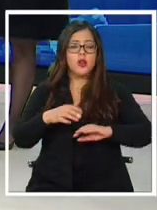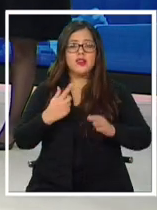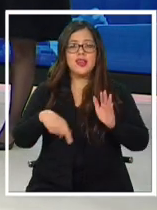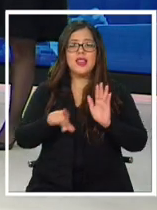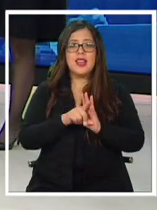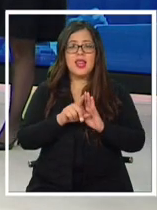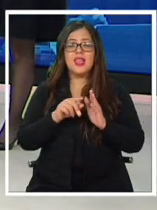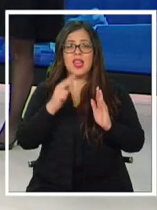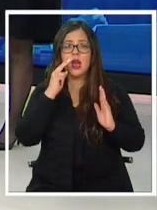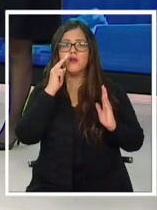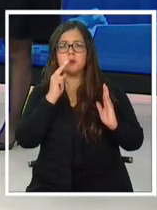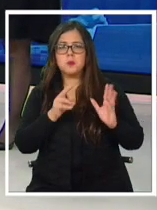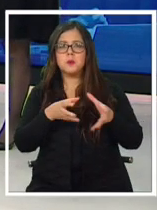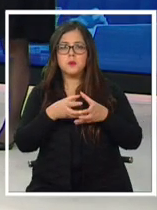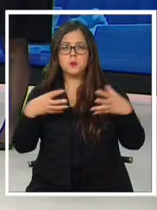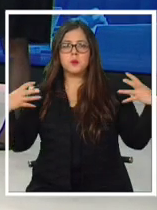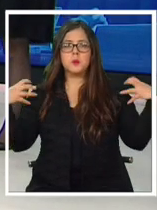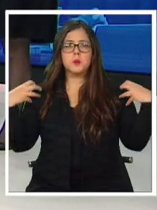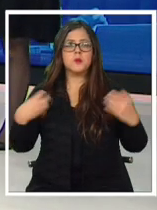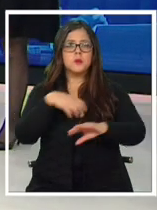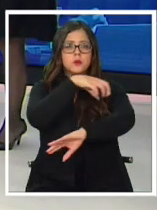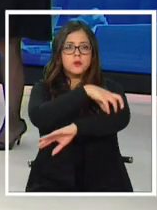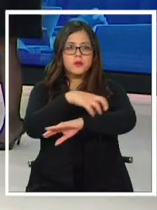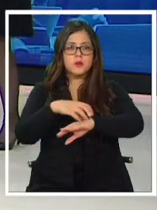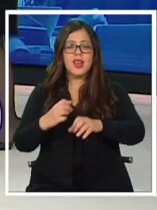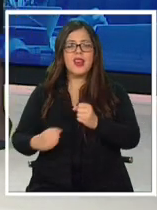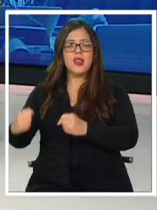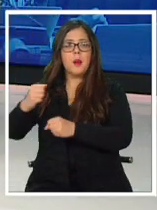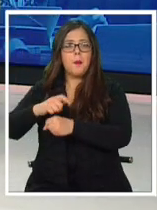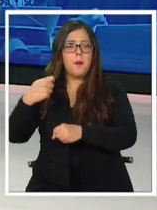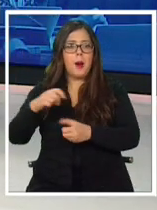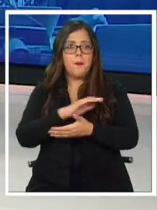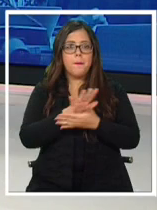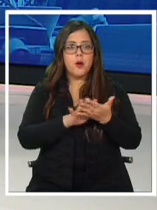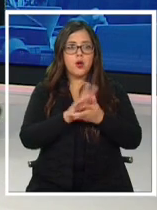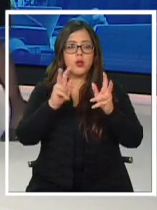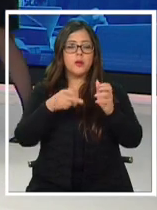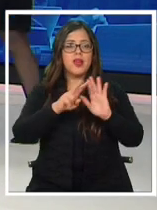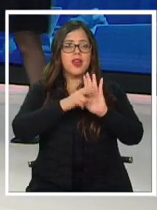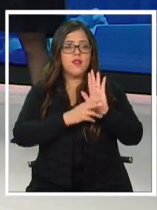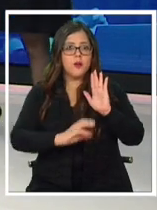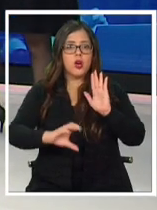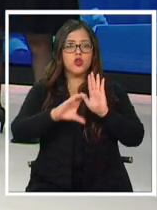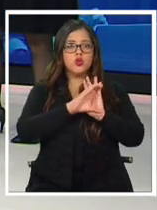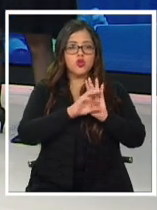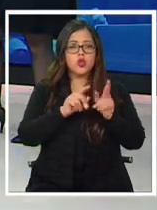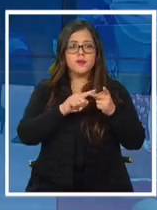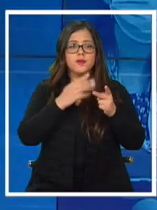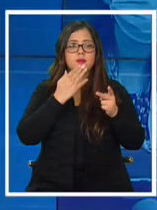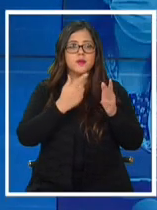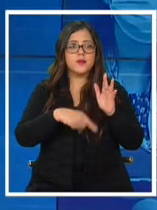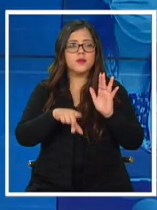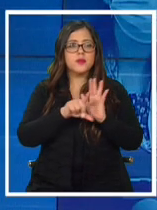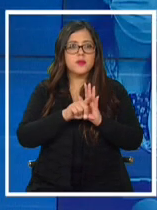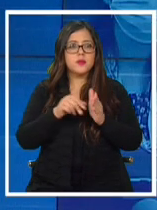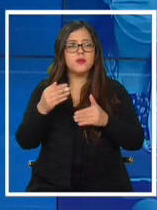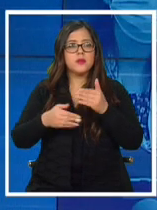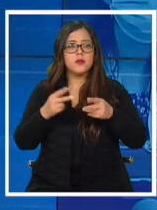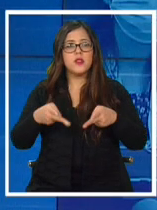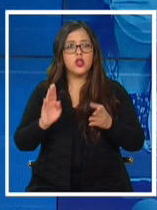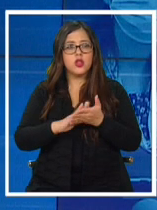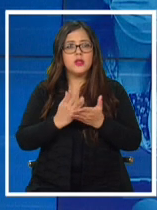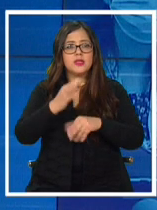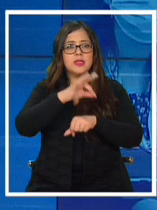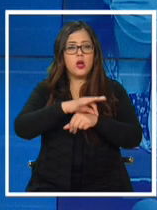que vería esta Cámara de las Regiones, el reemplazo del Senado. Por ejemplo, verían reformas constitucionales y leyes que implementen el derecho a